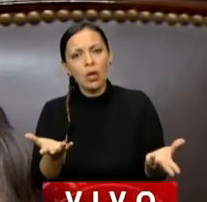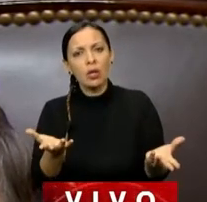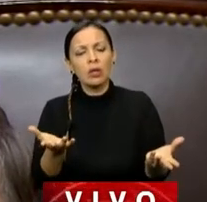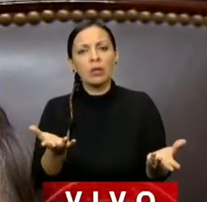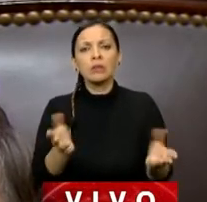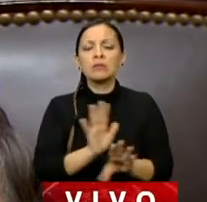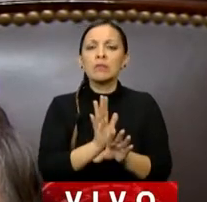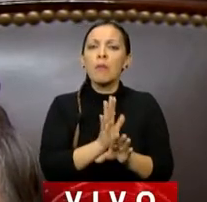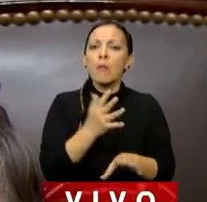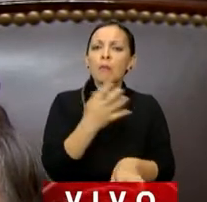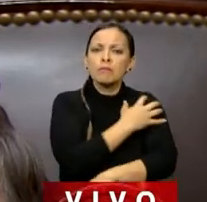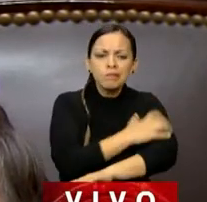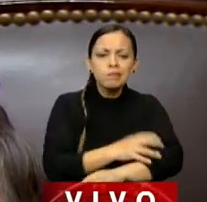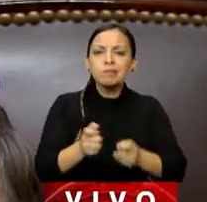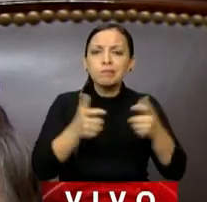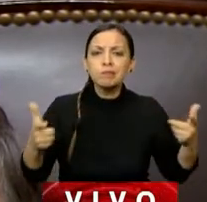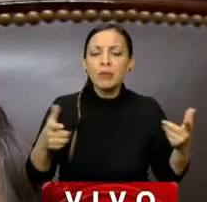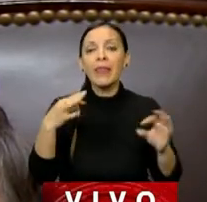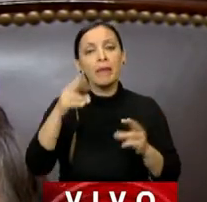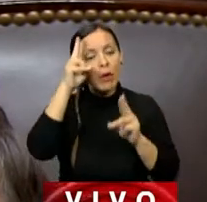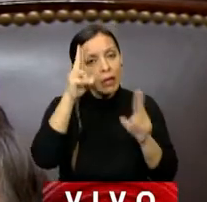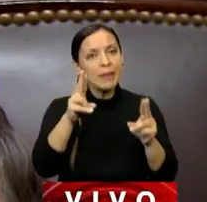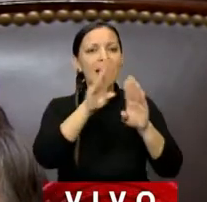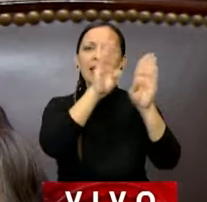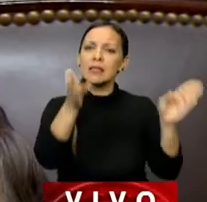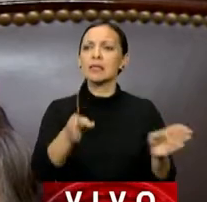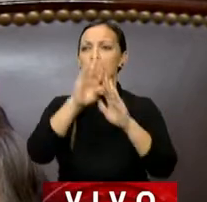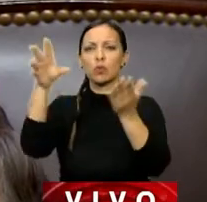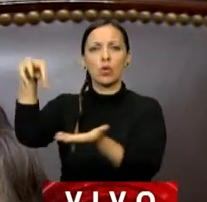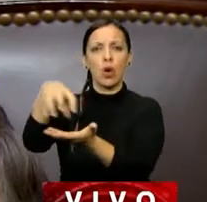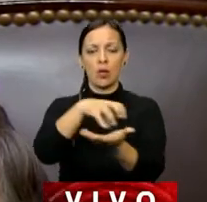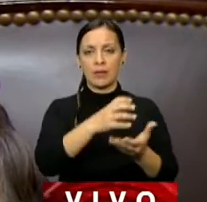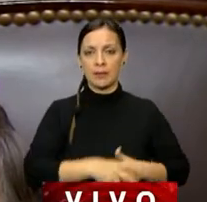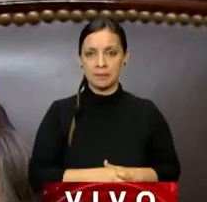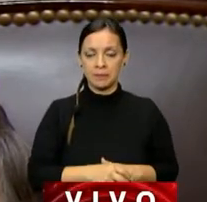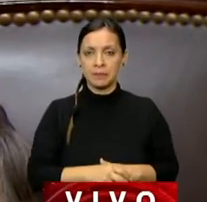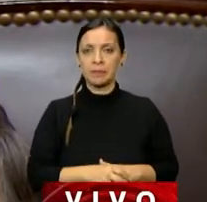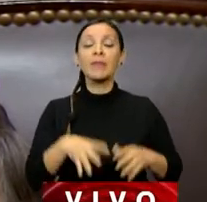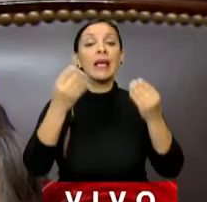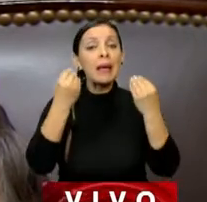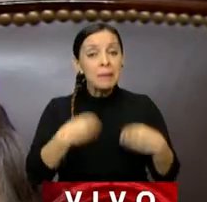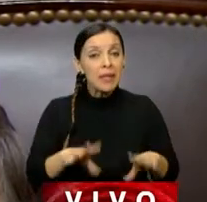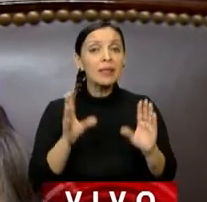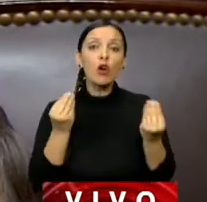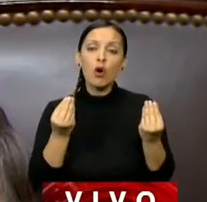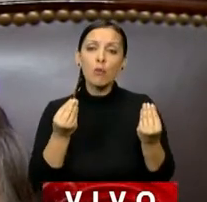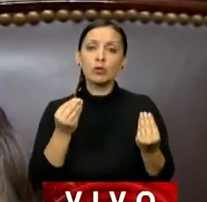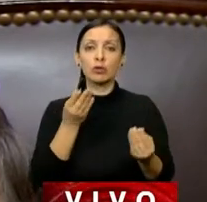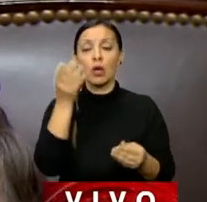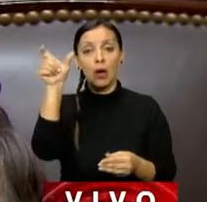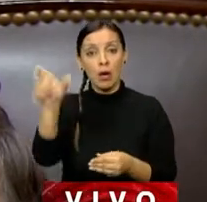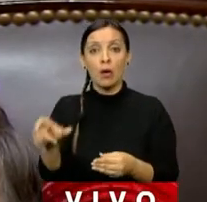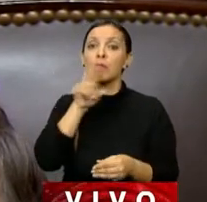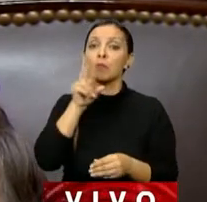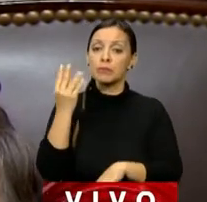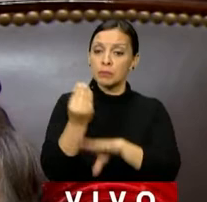sobre todo tenemos que empezar a respetar las instituciones para que esto suceda. Empezando, le pido a la presidenta entrante